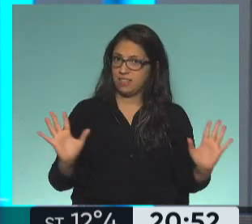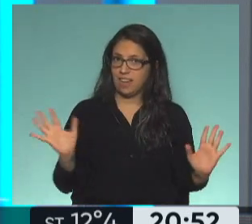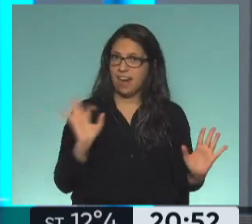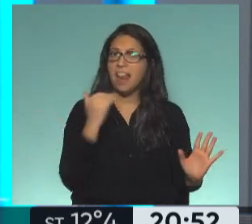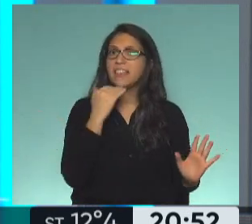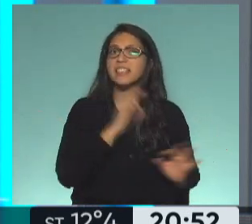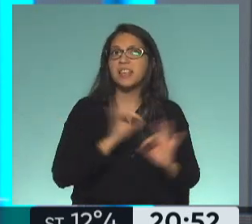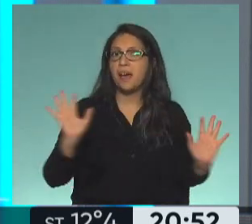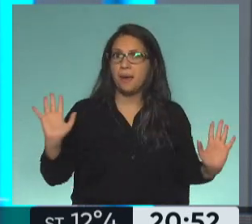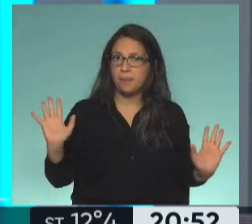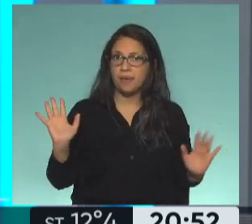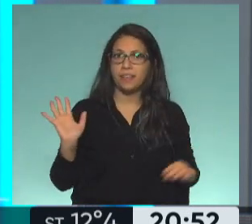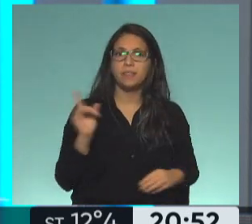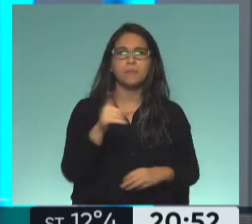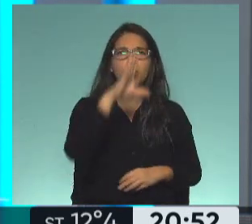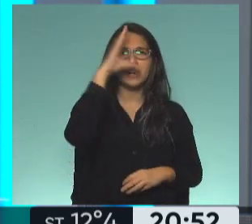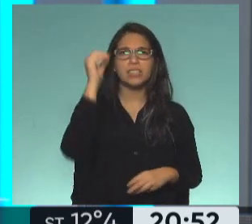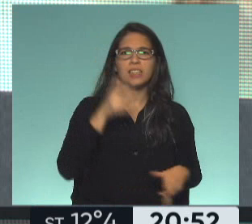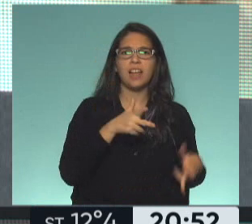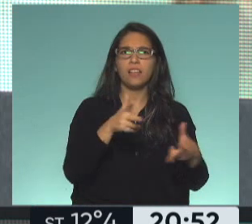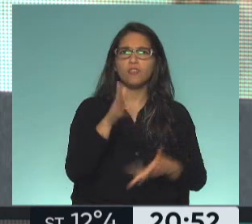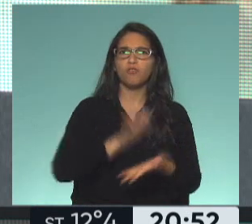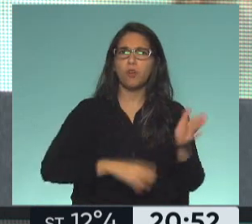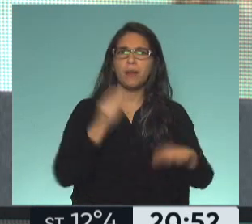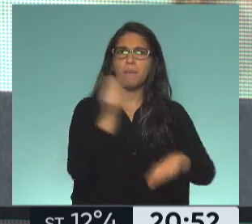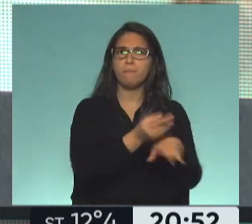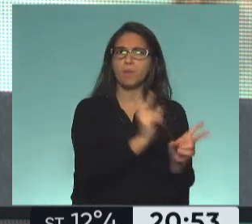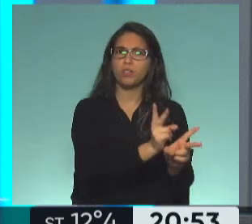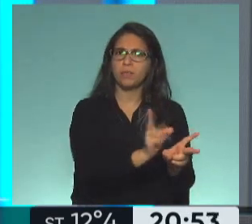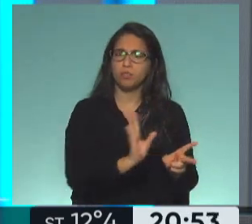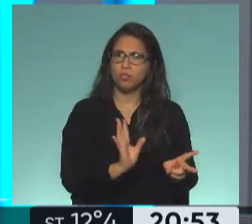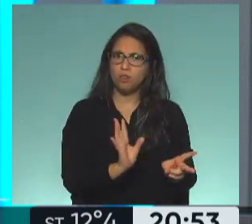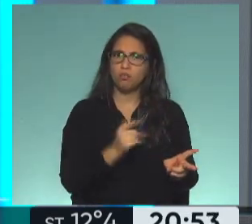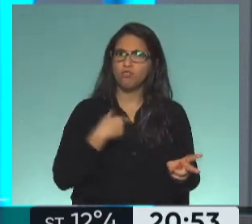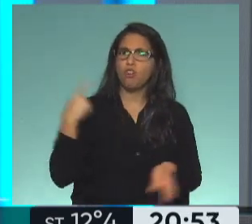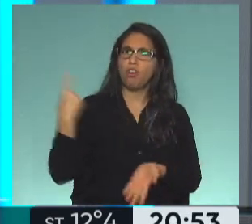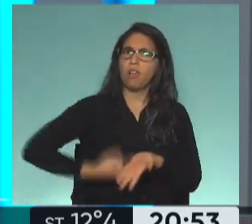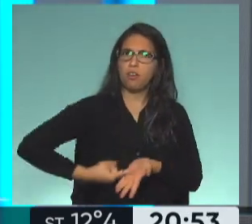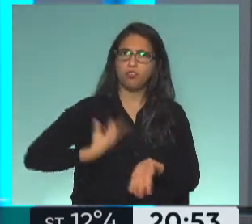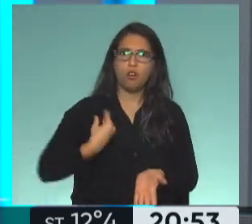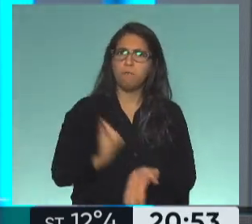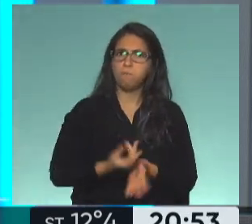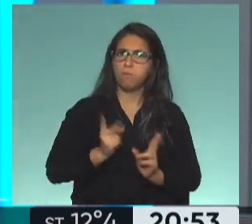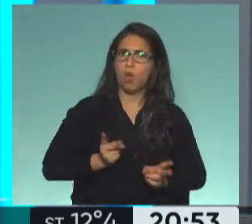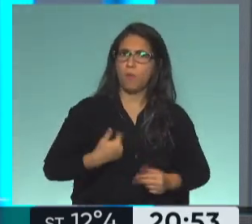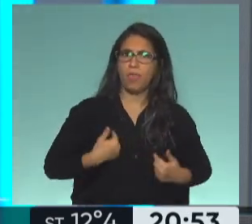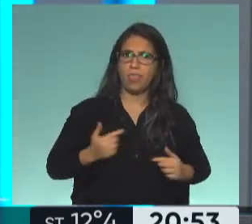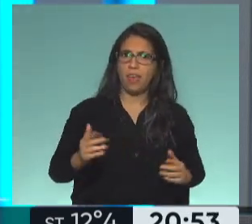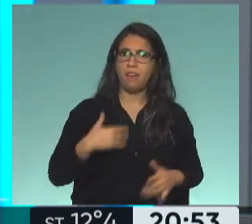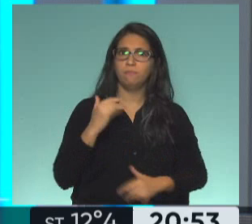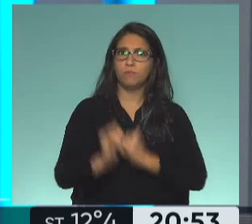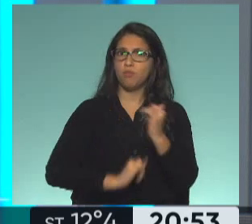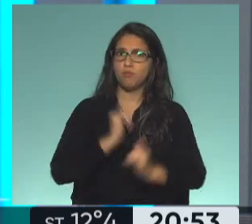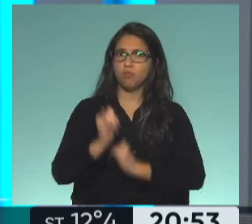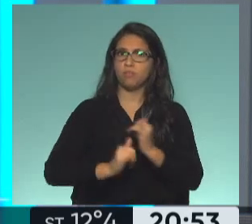presté mucha atención a la insistencia de Cristina el otro día con la agenda de la proscripción, ¿no? Ella insiste con estoy condenada, estoy proscripta, un discurso que